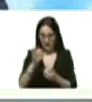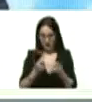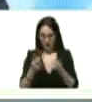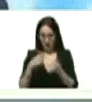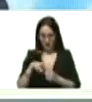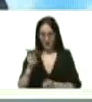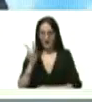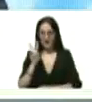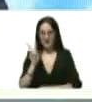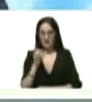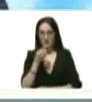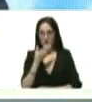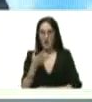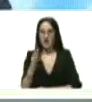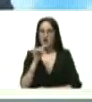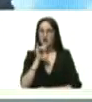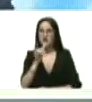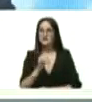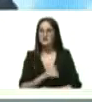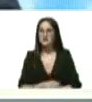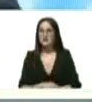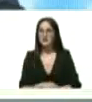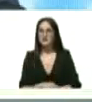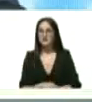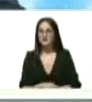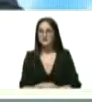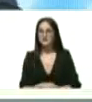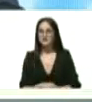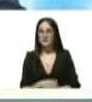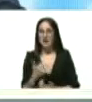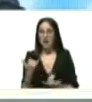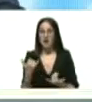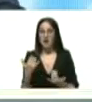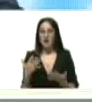Venezuela, buenas noticias. Hemos logrado desacelerar